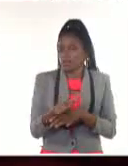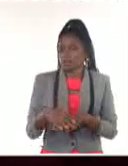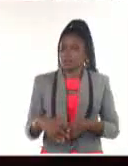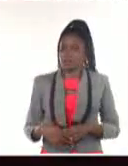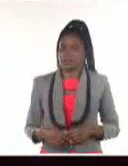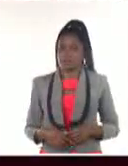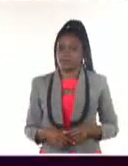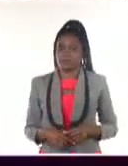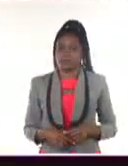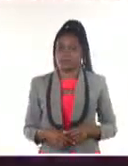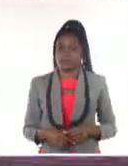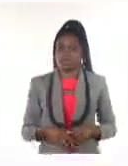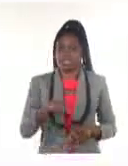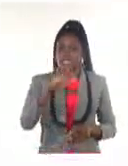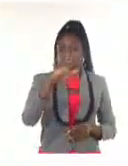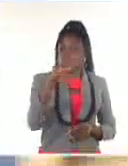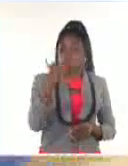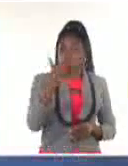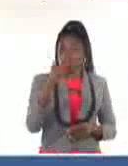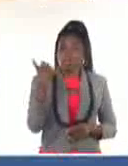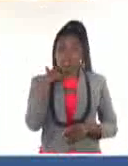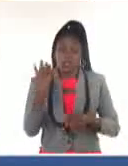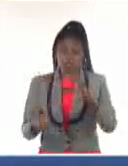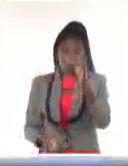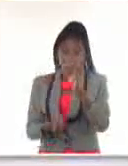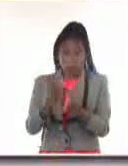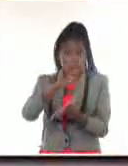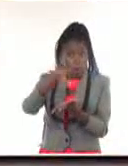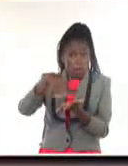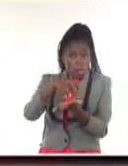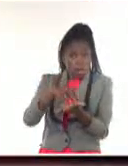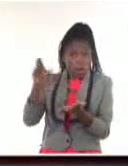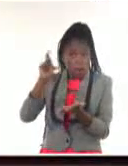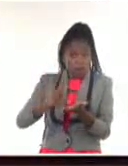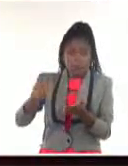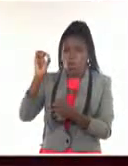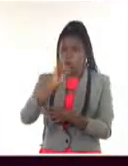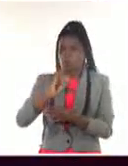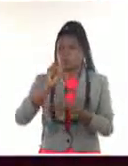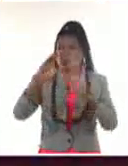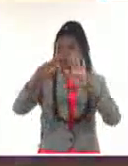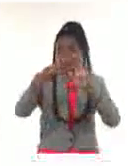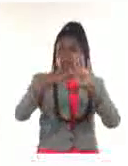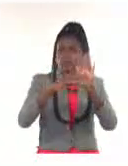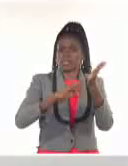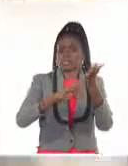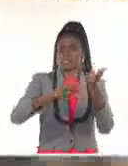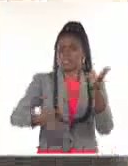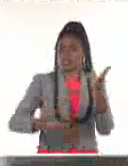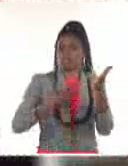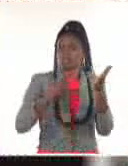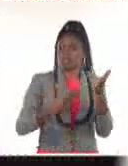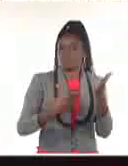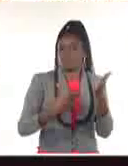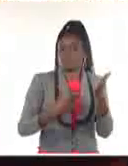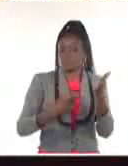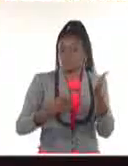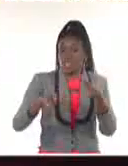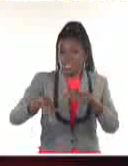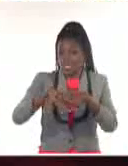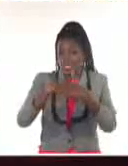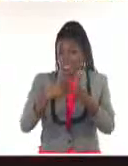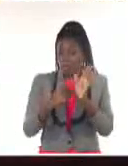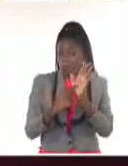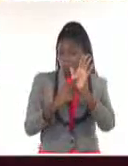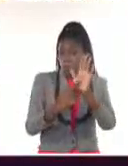A 510 años de fundada la ciudad, se organizó un programa para la Semana de la Cultura. Jornadas que mostrarán